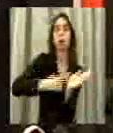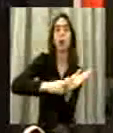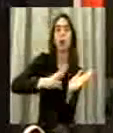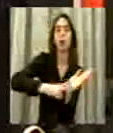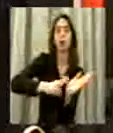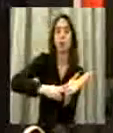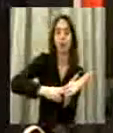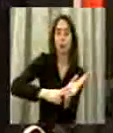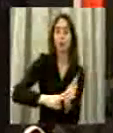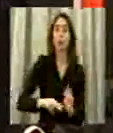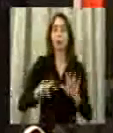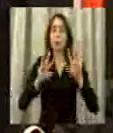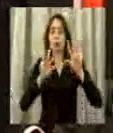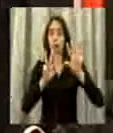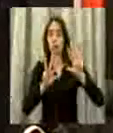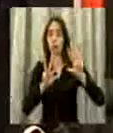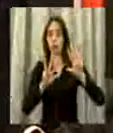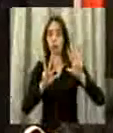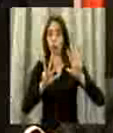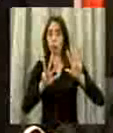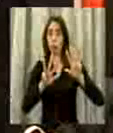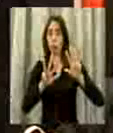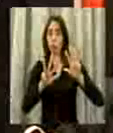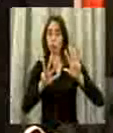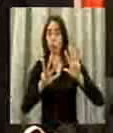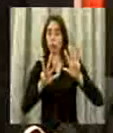El